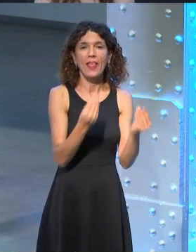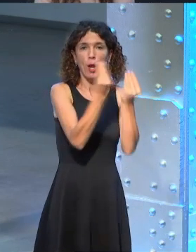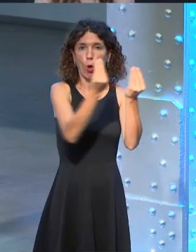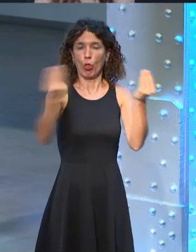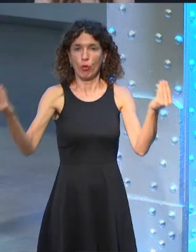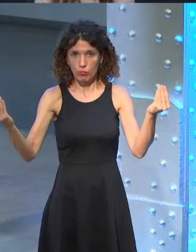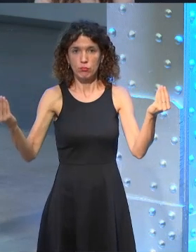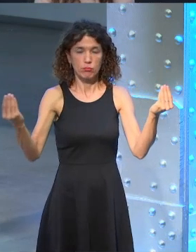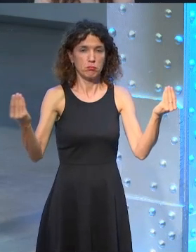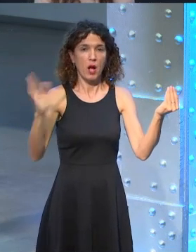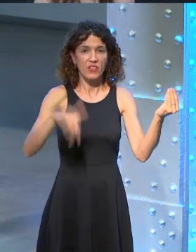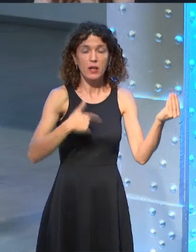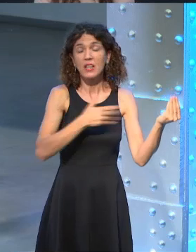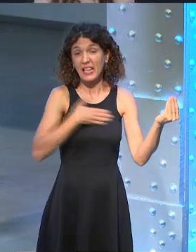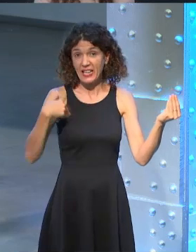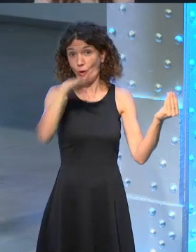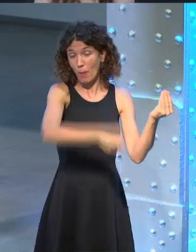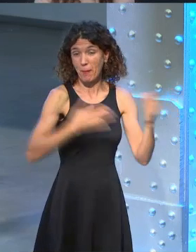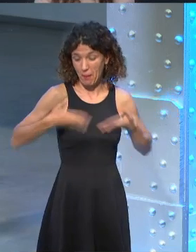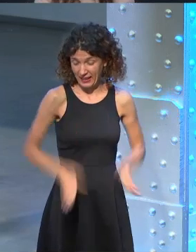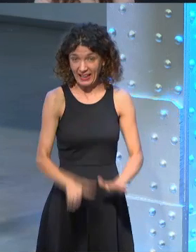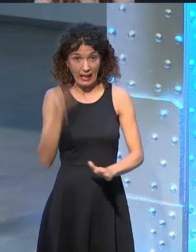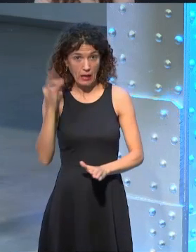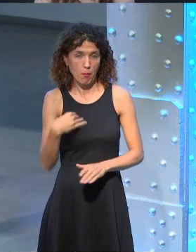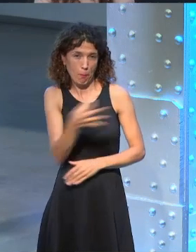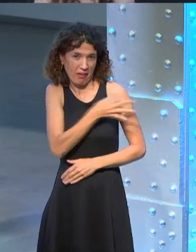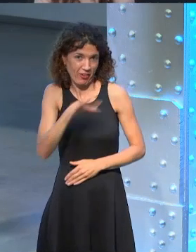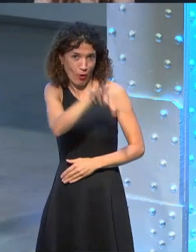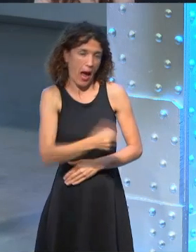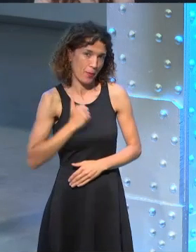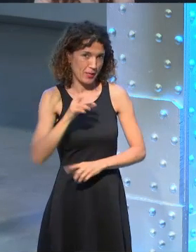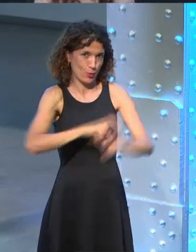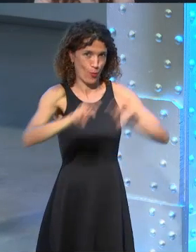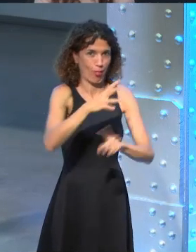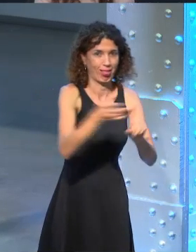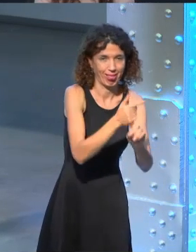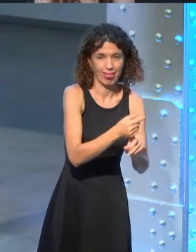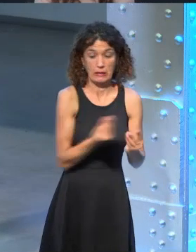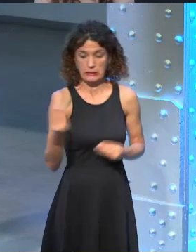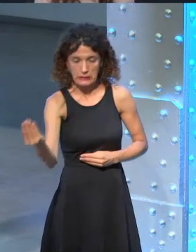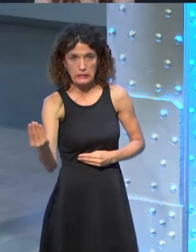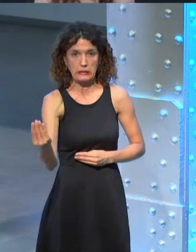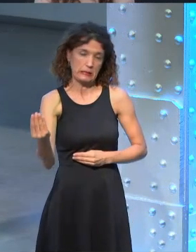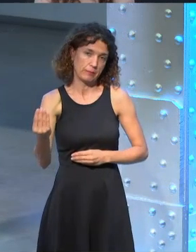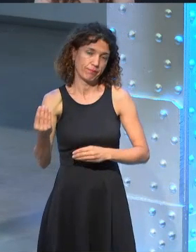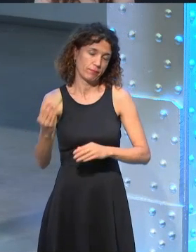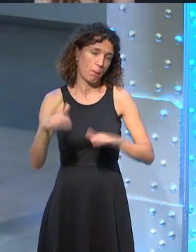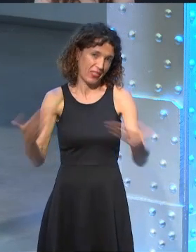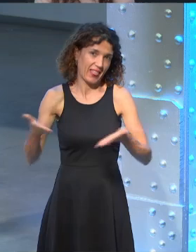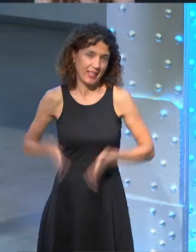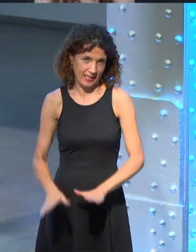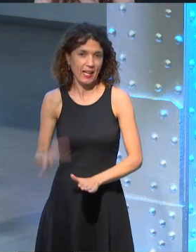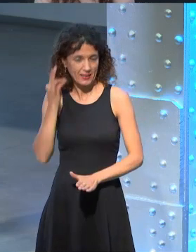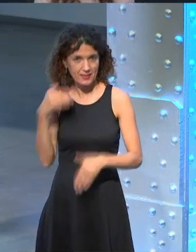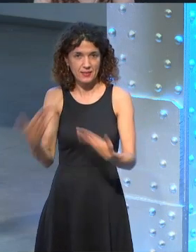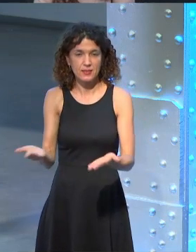de muñecas. De hecho, quería comprar uno para mi hija. Digo, mira, es la ocasión ahora que lo voy a buscar y se lo voy a regalar a mi hija, ¿no?